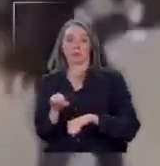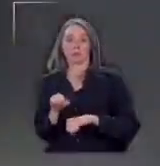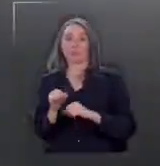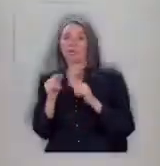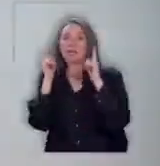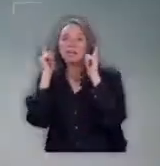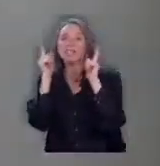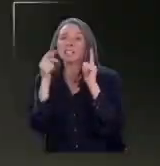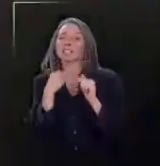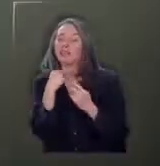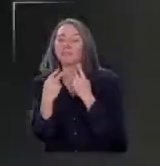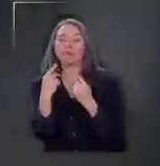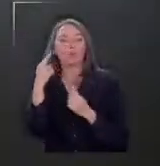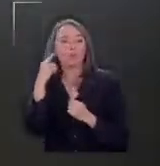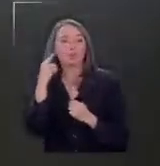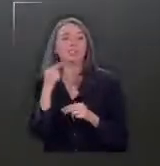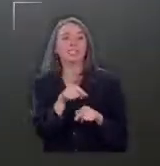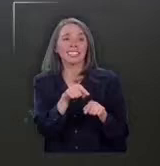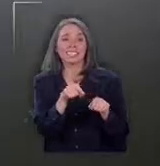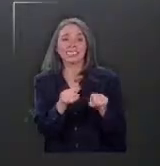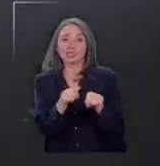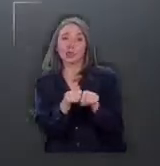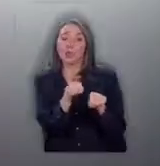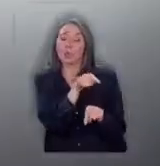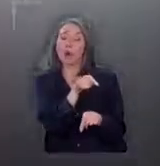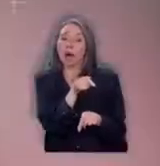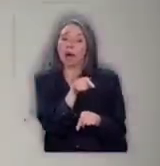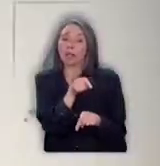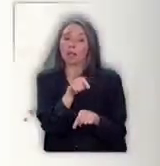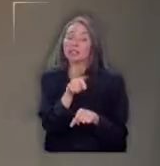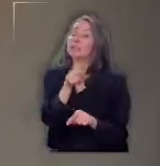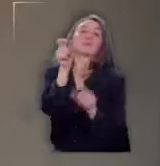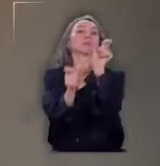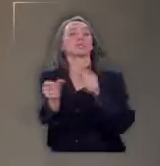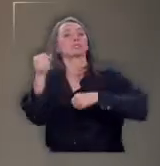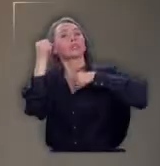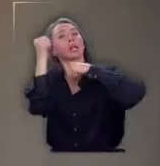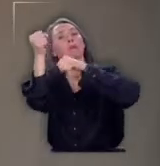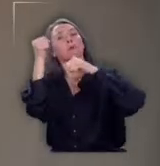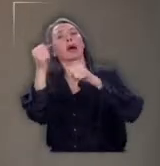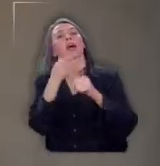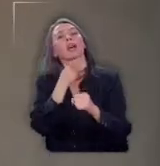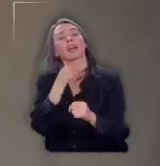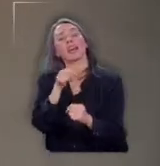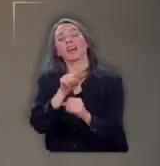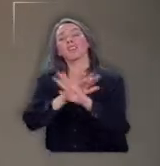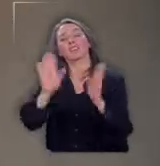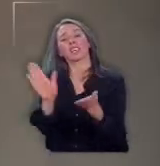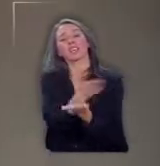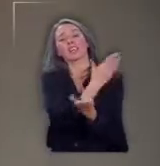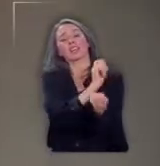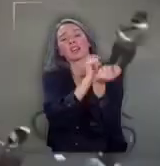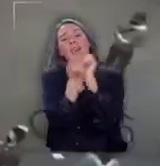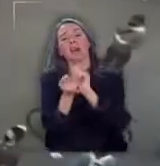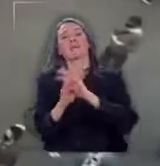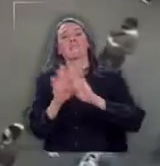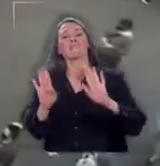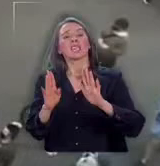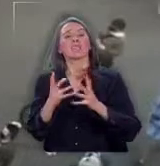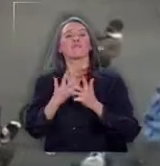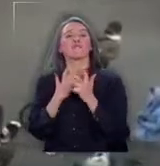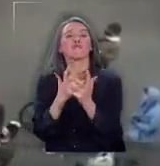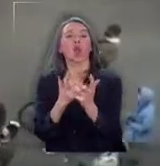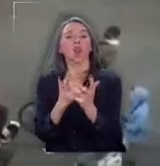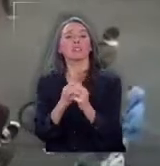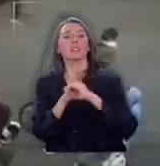tarde episodios como estos son justamente los que los manifestantes quieren cambiar que se termine la violencia